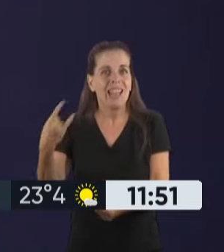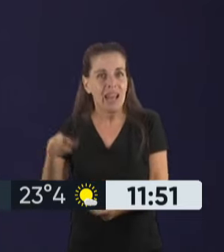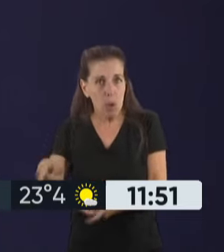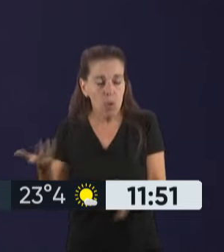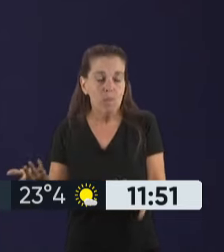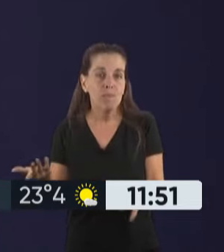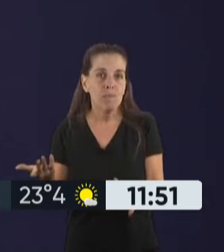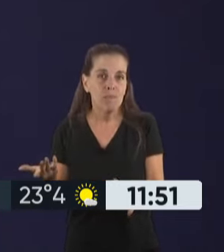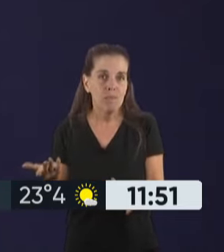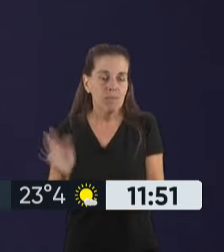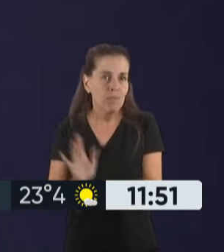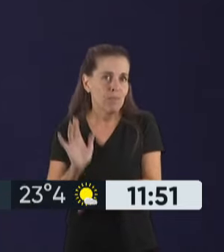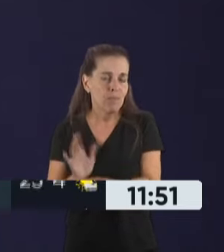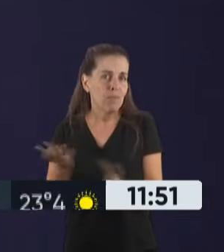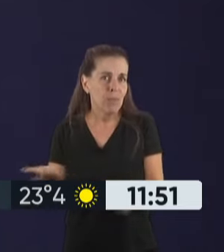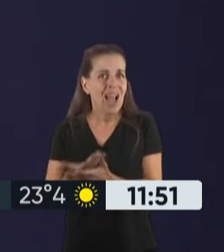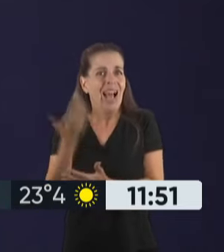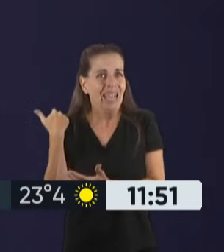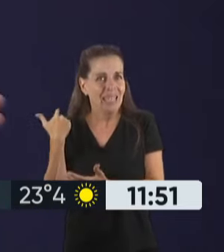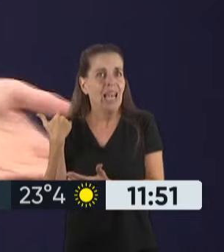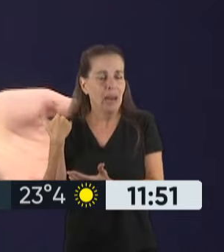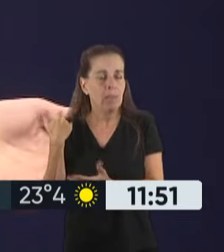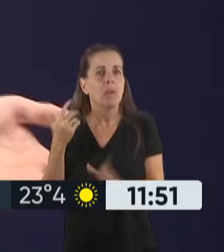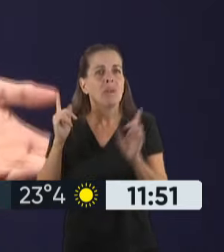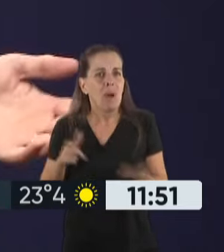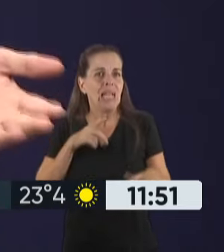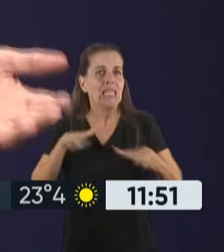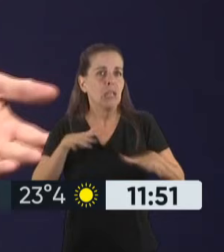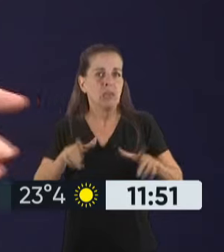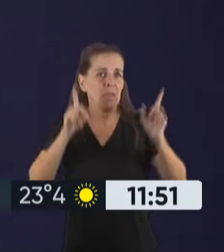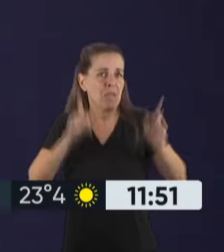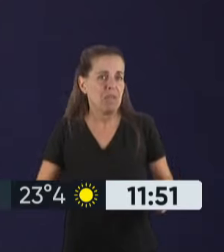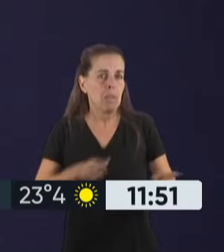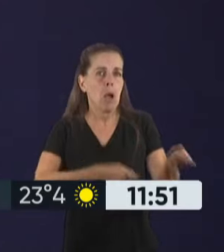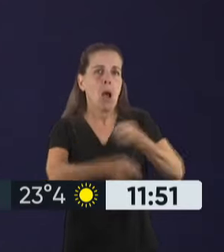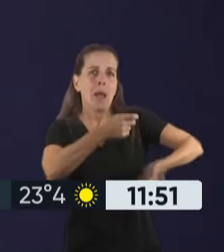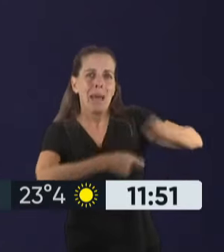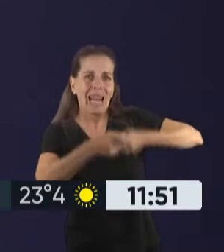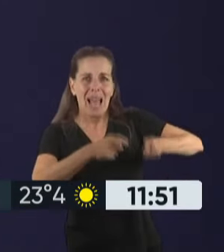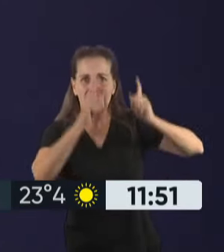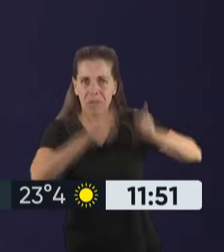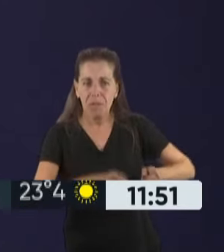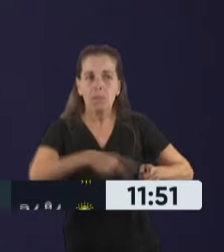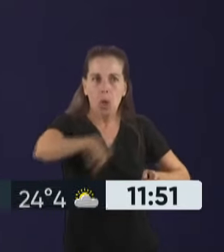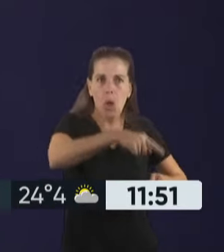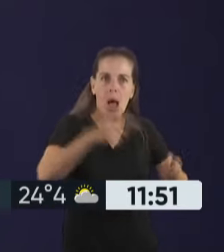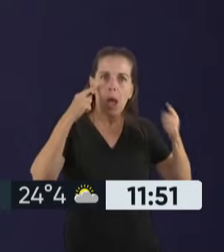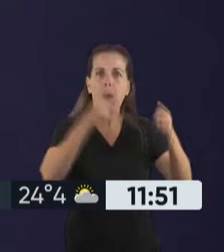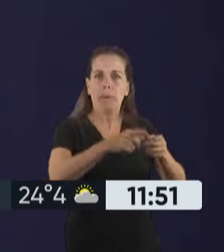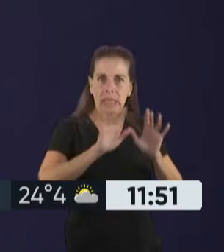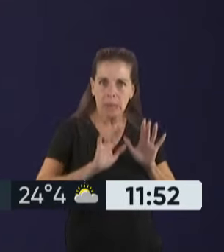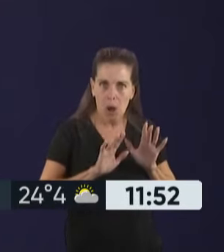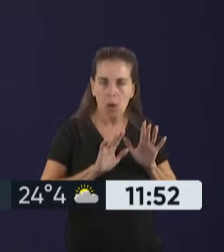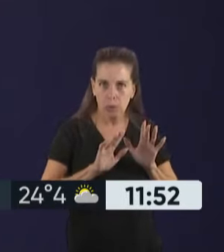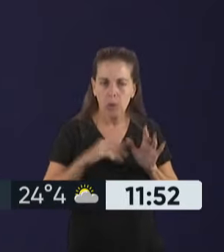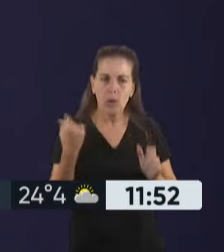eh una catástrofe tal vez en el mercado no ha pasado nada porque el mercado cree efectivamente en lo que estamos haciendo Y no solo cree